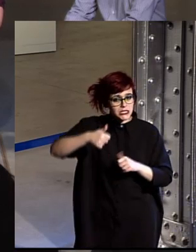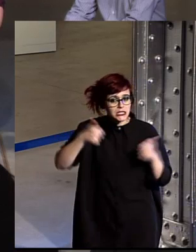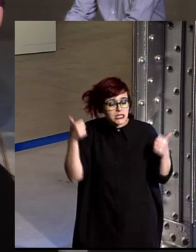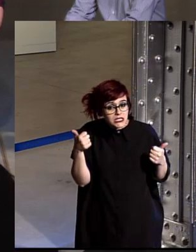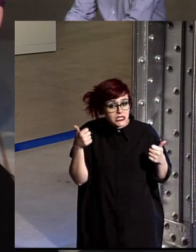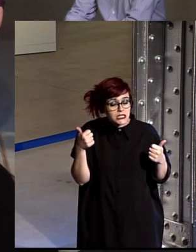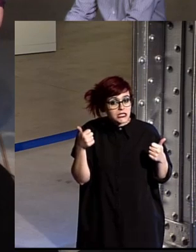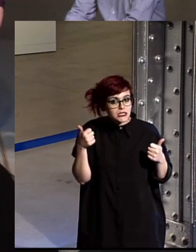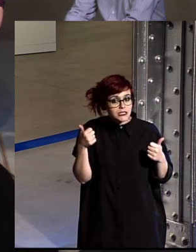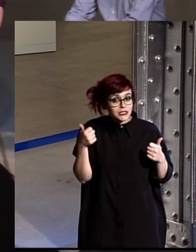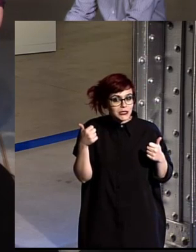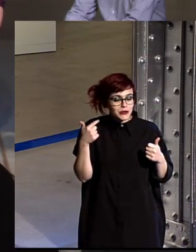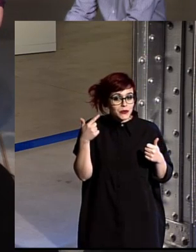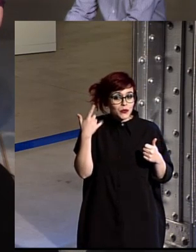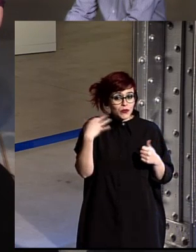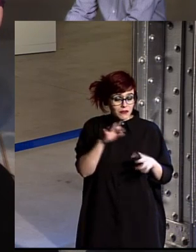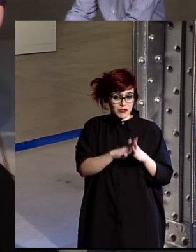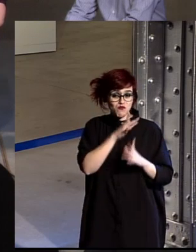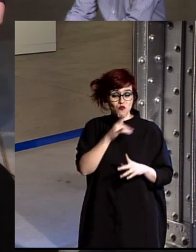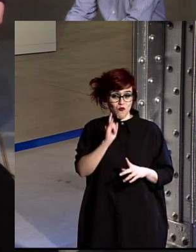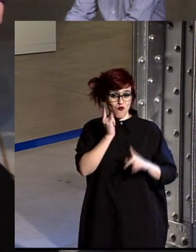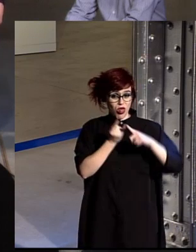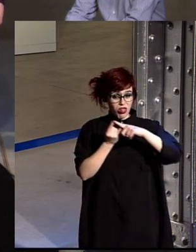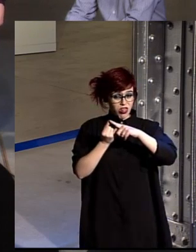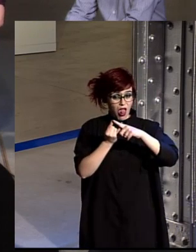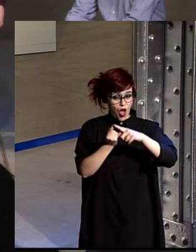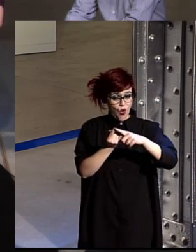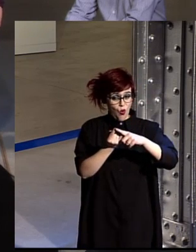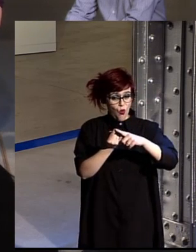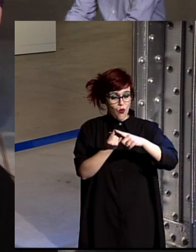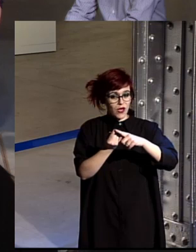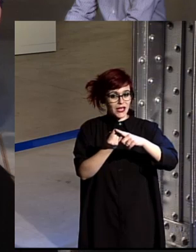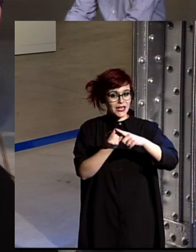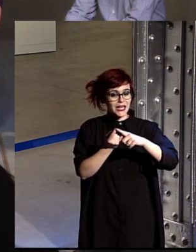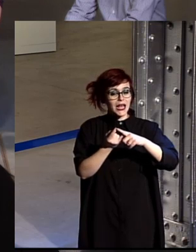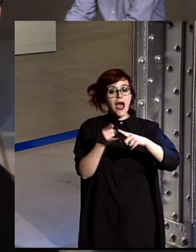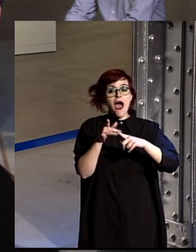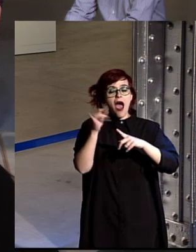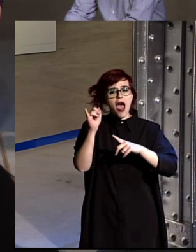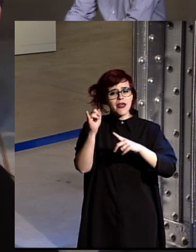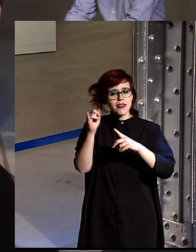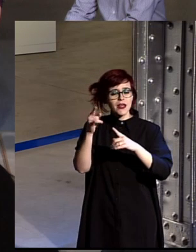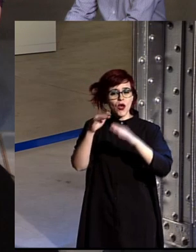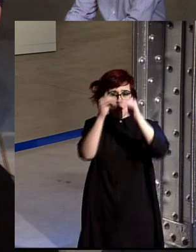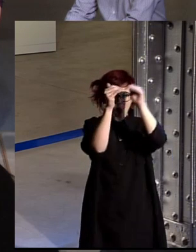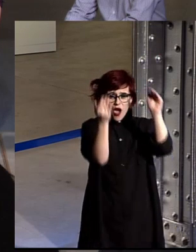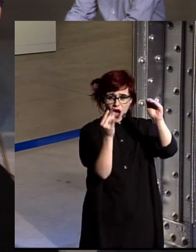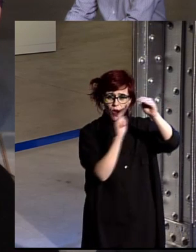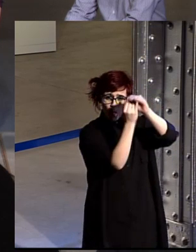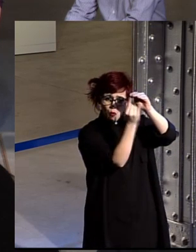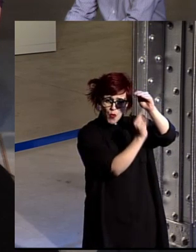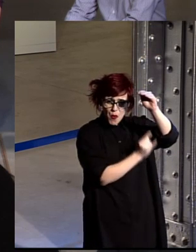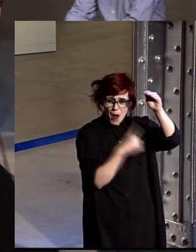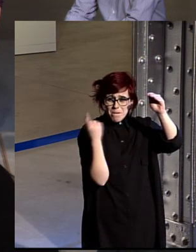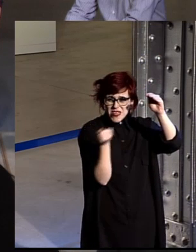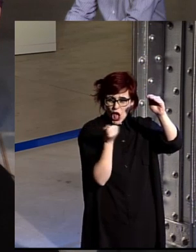a lo mejor también se Bueno, transmite. también cuando hablamos de murciélagos hay que tener en cuenta que hay, es decir, algunas colonias de murciélagos son de millones de individuos, o